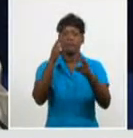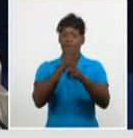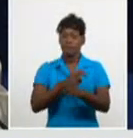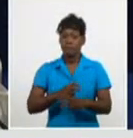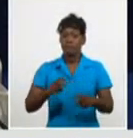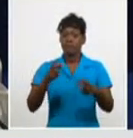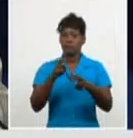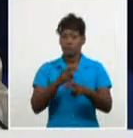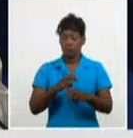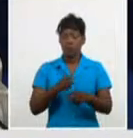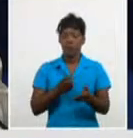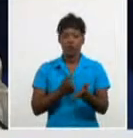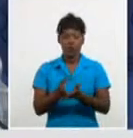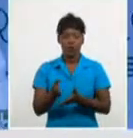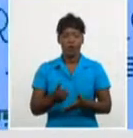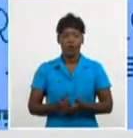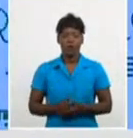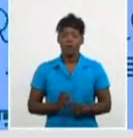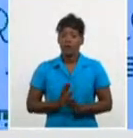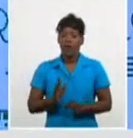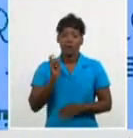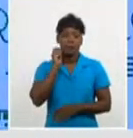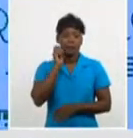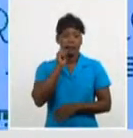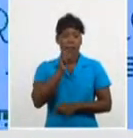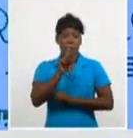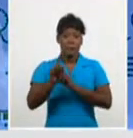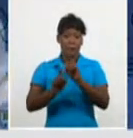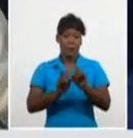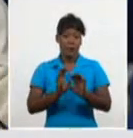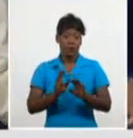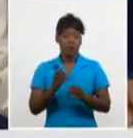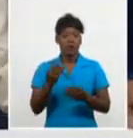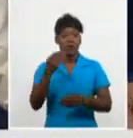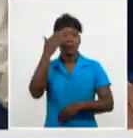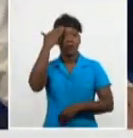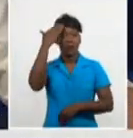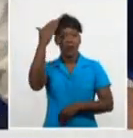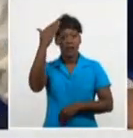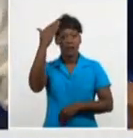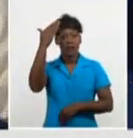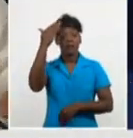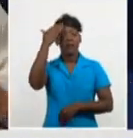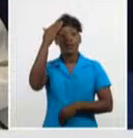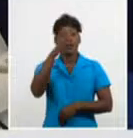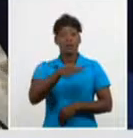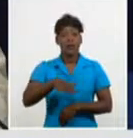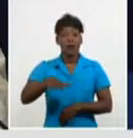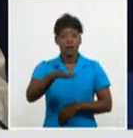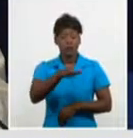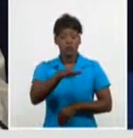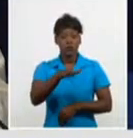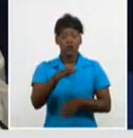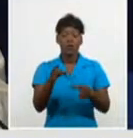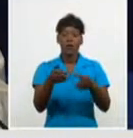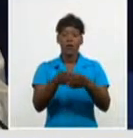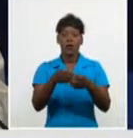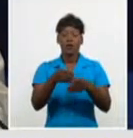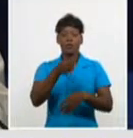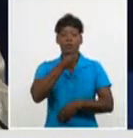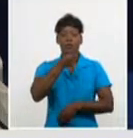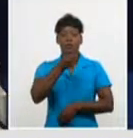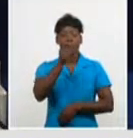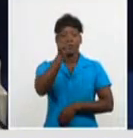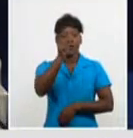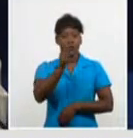hecho así se sigue. ¿Terminamos la ronda de preguntas, doctor? Bueno, muchas gracias. Gracias a ustedes. Gracias a todas